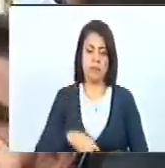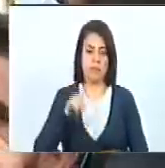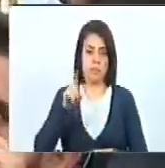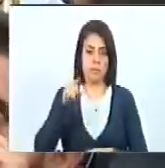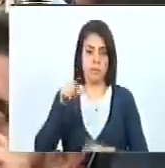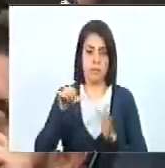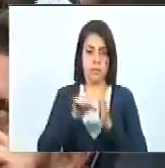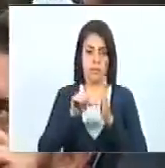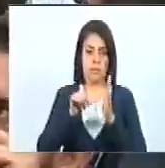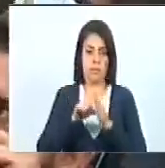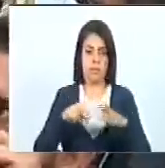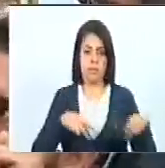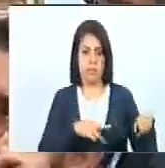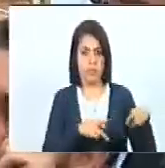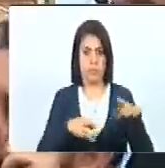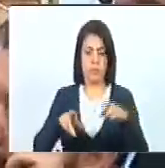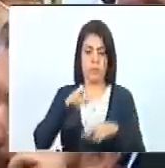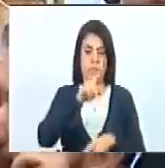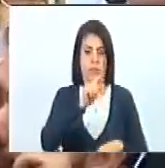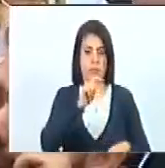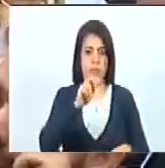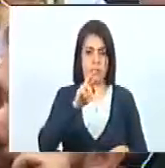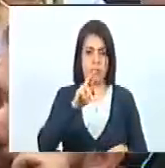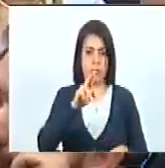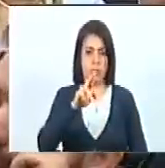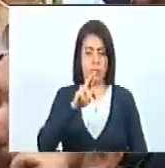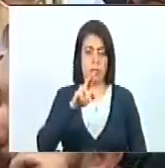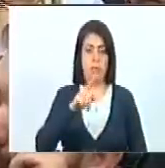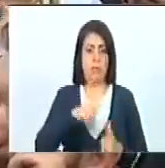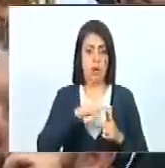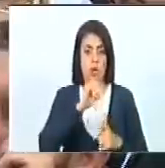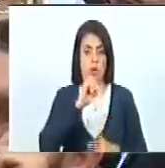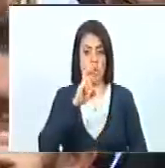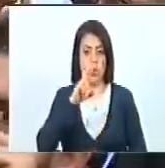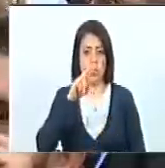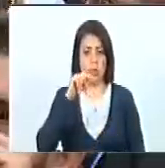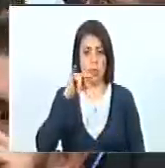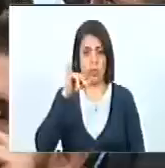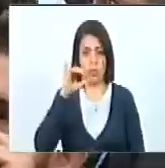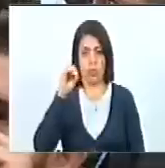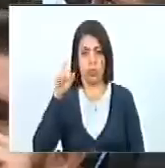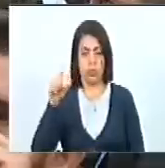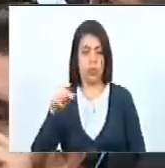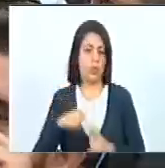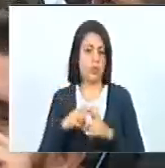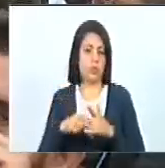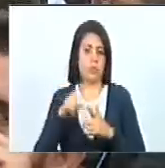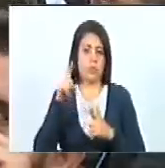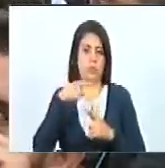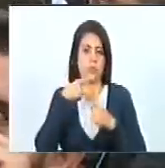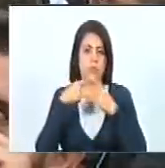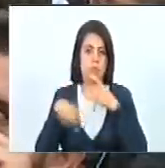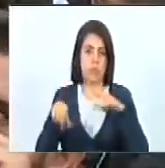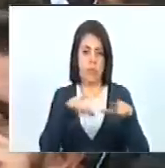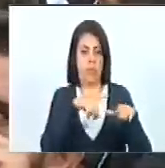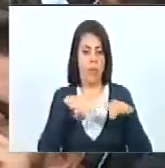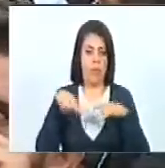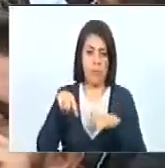donde nace el río padre de nosotros, el río padre que es el Orinoco, allá en Delgado Chalbó,